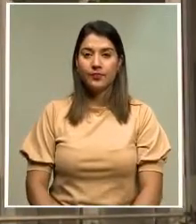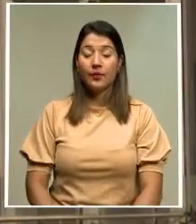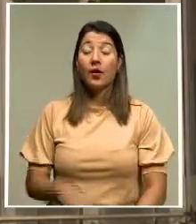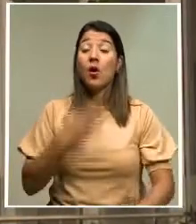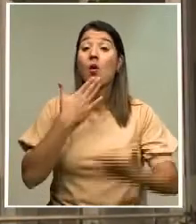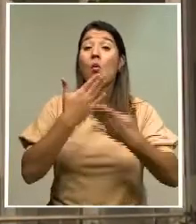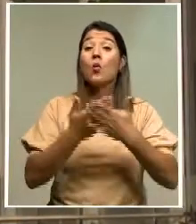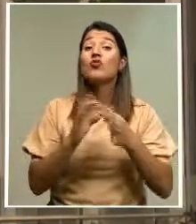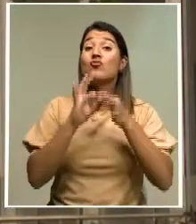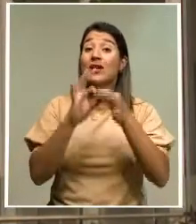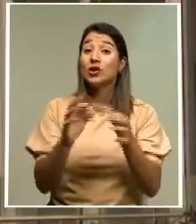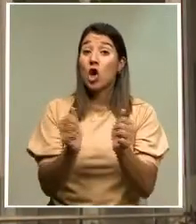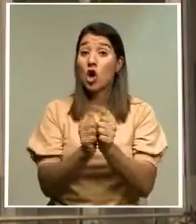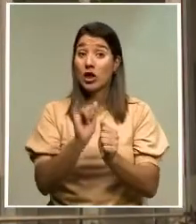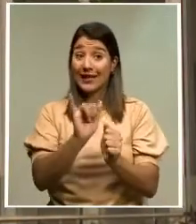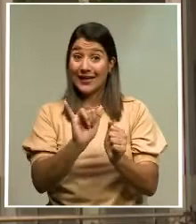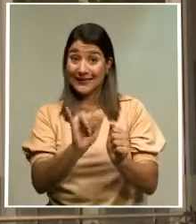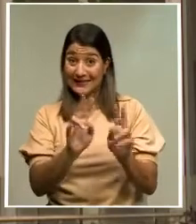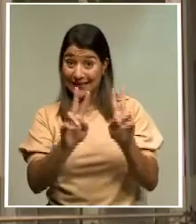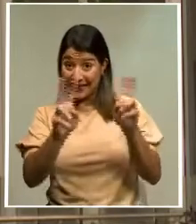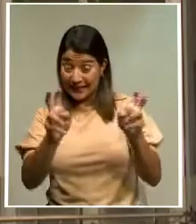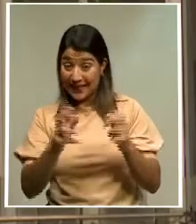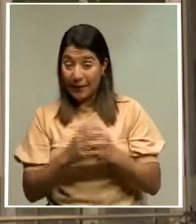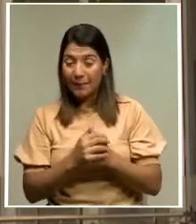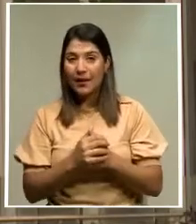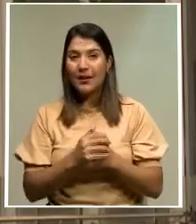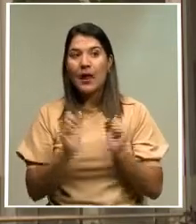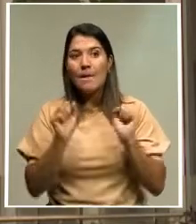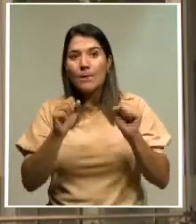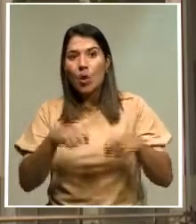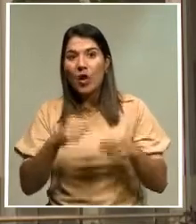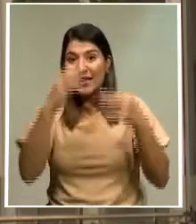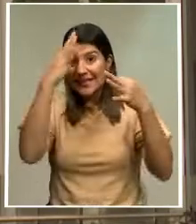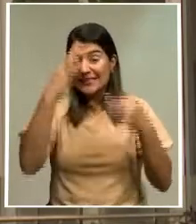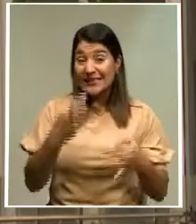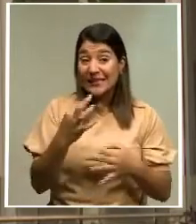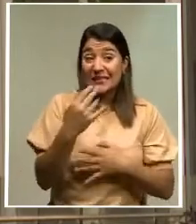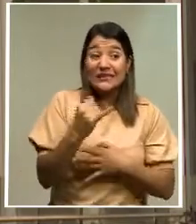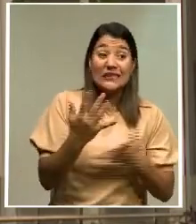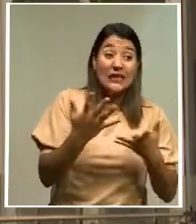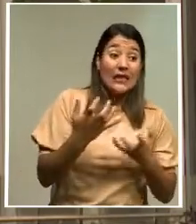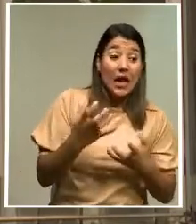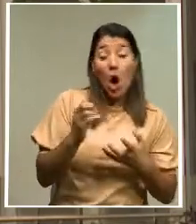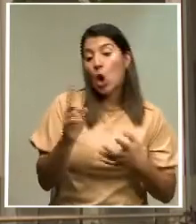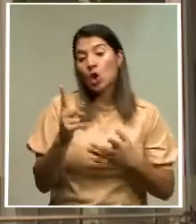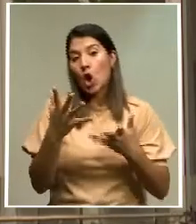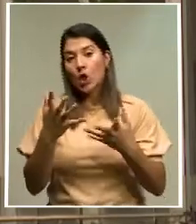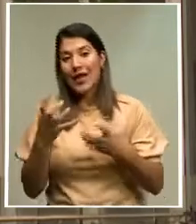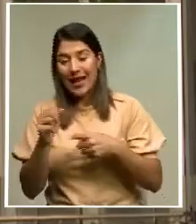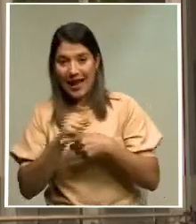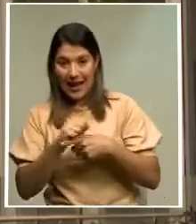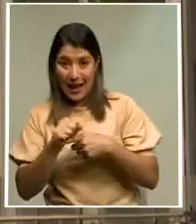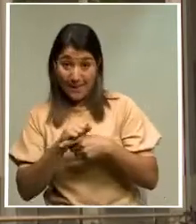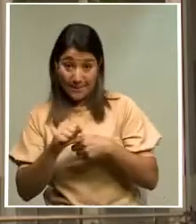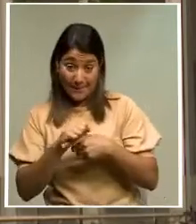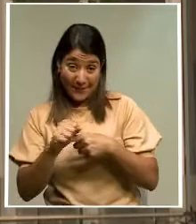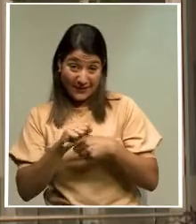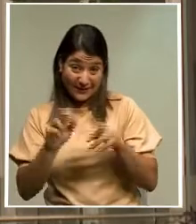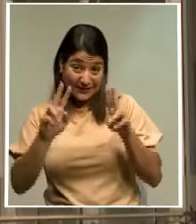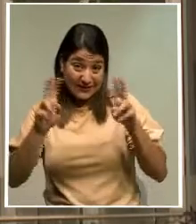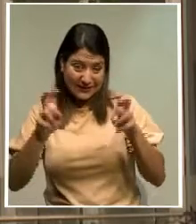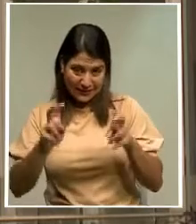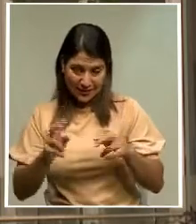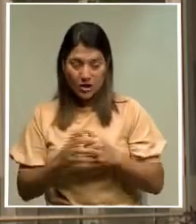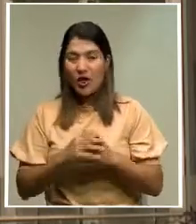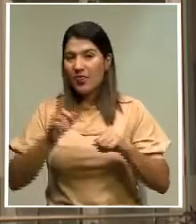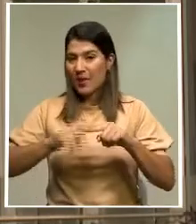Bueno, con relación a este tema de la objeción de conciencia, pues si pasa acá en el Congreso, será en la Sala Constitucional donde